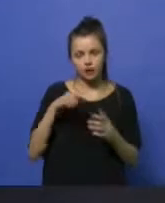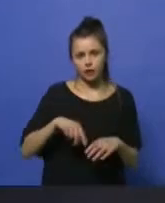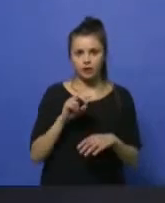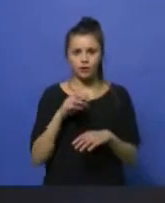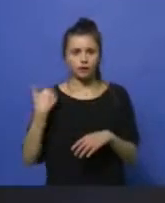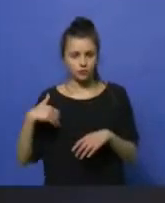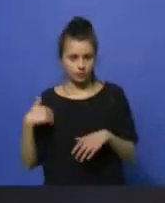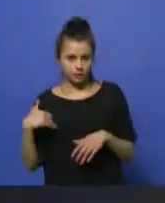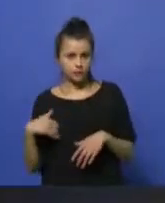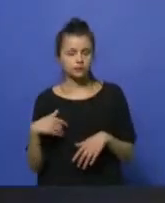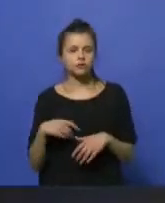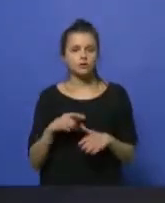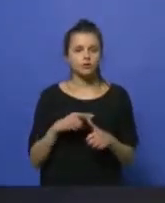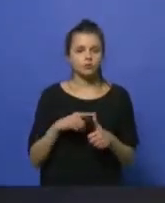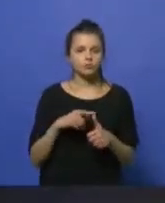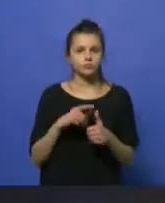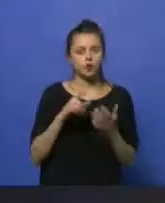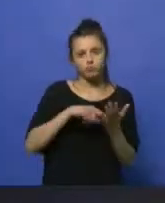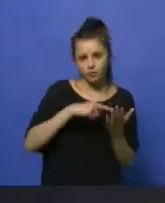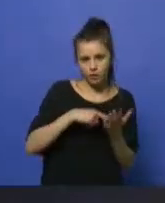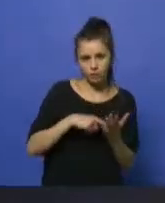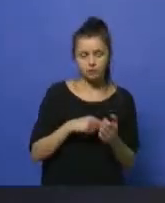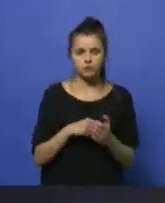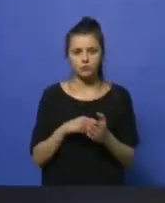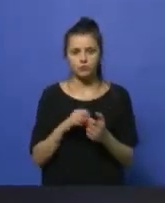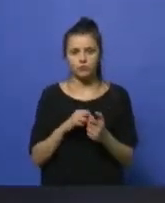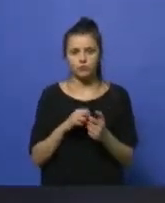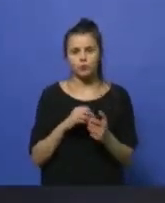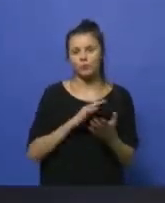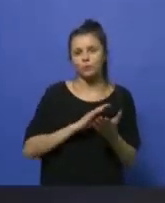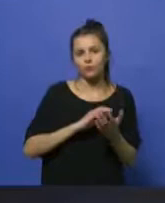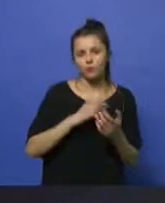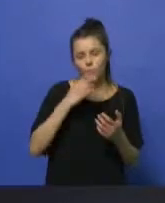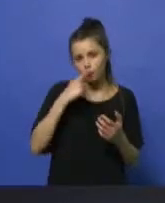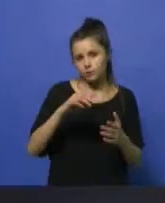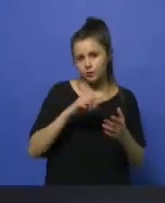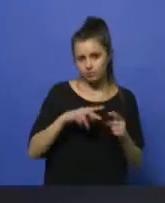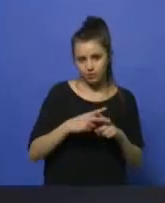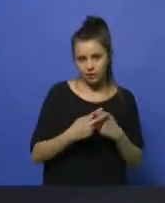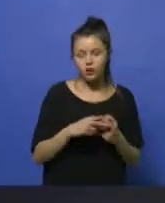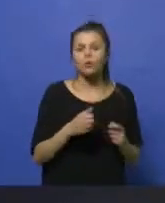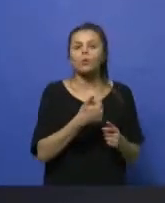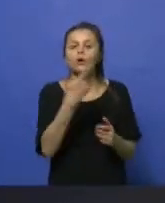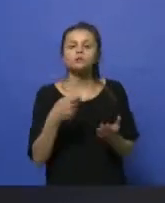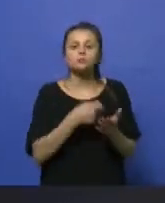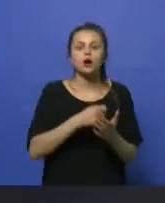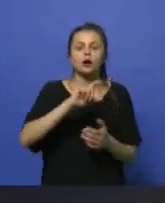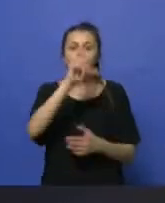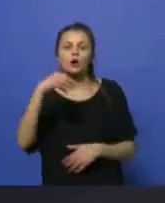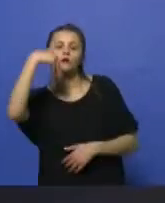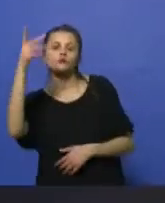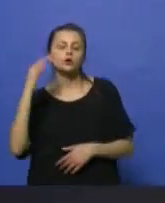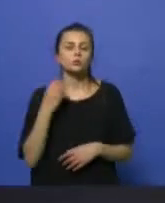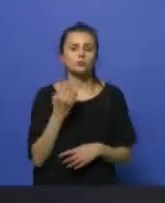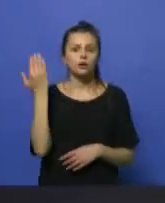Argentina, hablamos de los smartphones, los teléfonos táctiles, que son de última tecnología, y cuánto se pagan inclusive en el exterior, en Estados